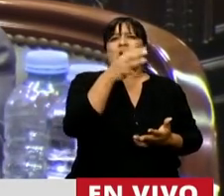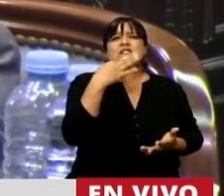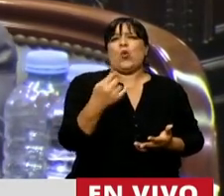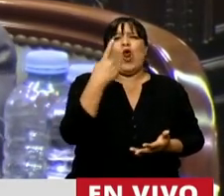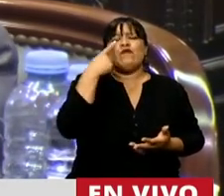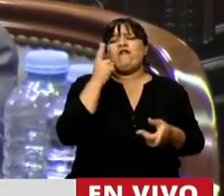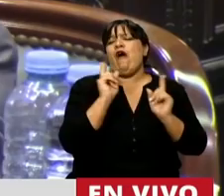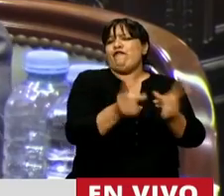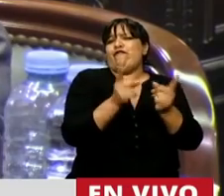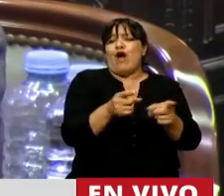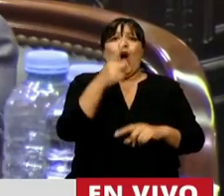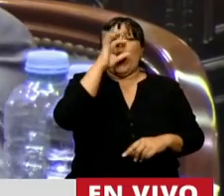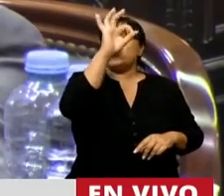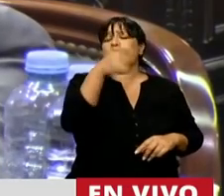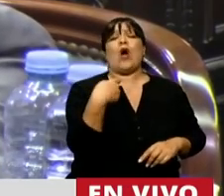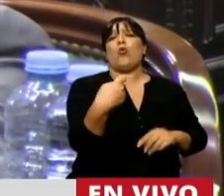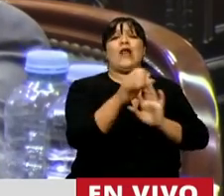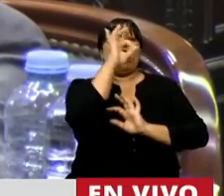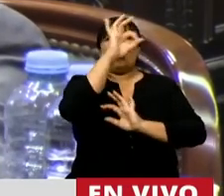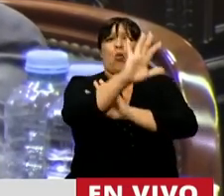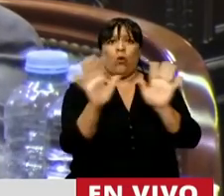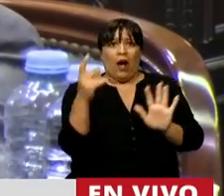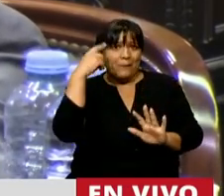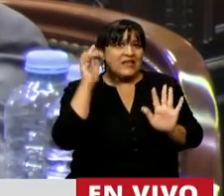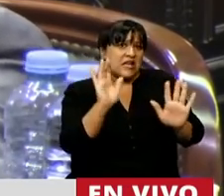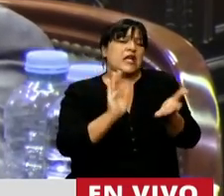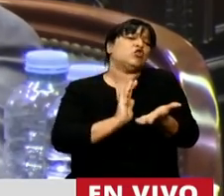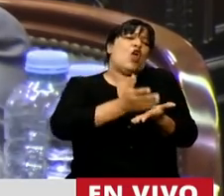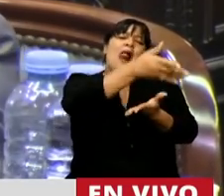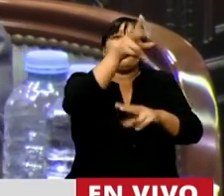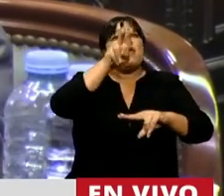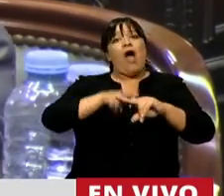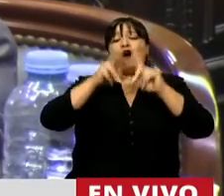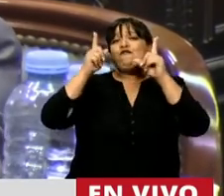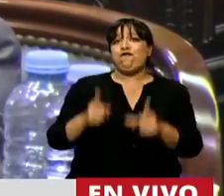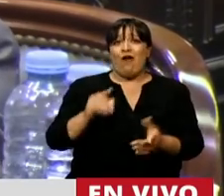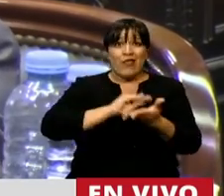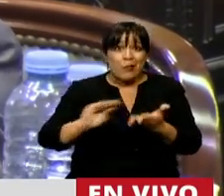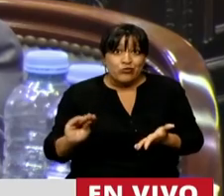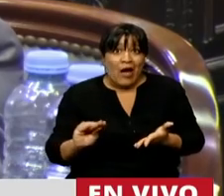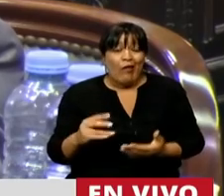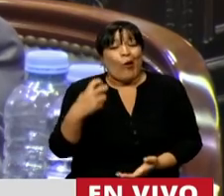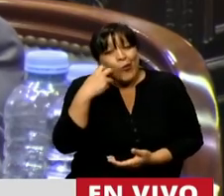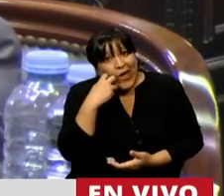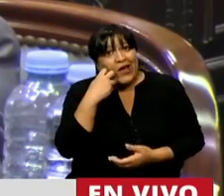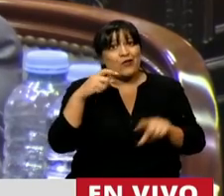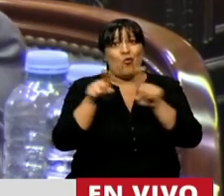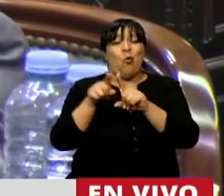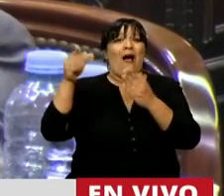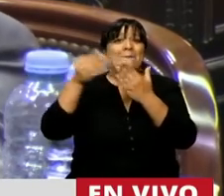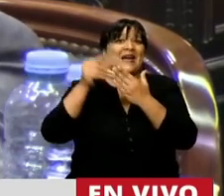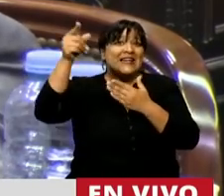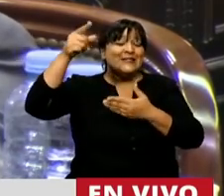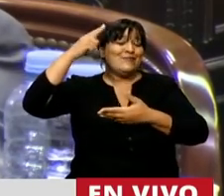a pasar nada. Nunca nos vamos a jubilar. Nunca. Nosotros creemos que toda la vida vamos a estar sentados acá. Nos vamos a hacer viejitos como algún ministro de la corte